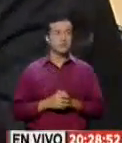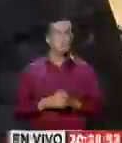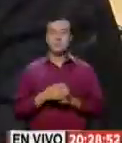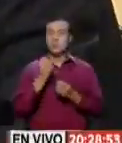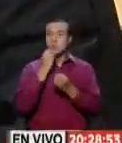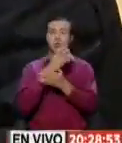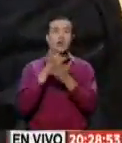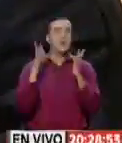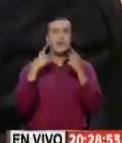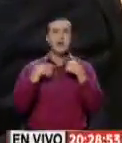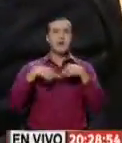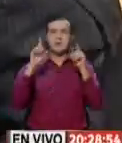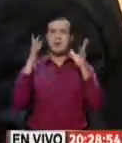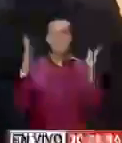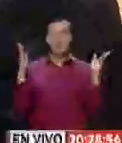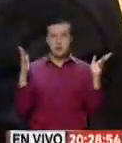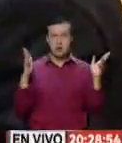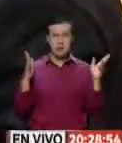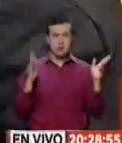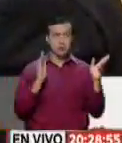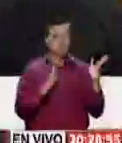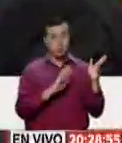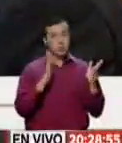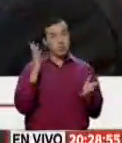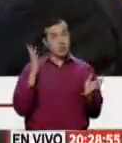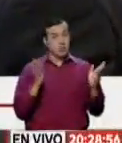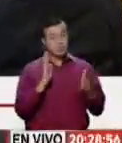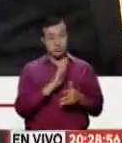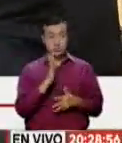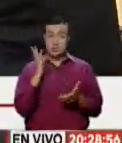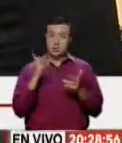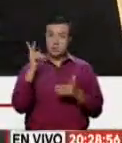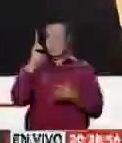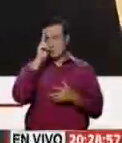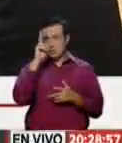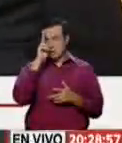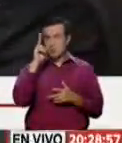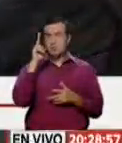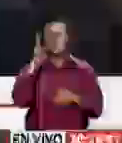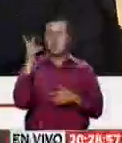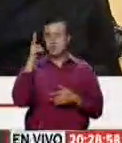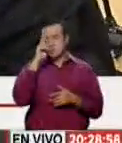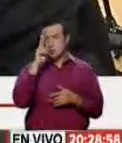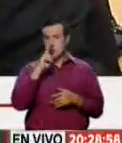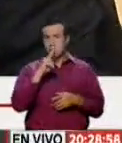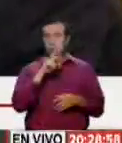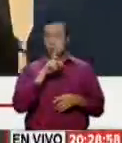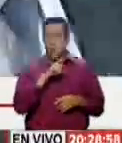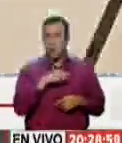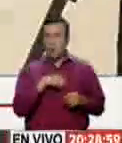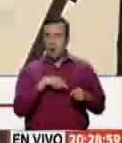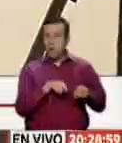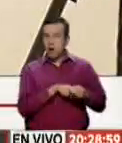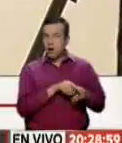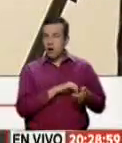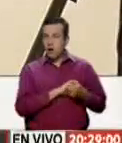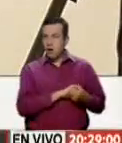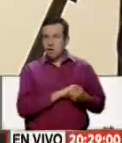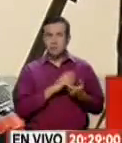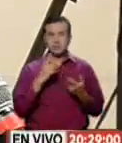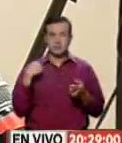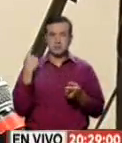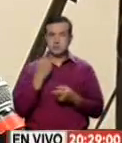se pronunciaron, porque también posiblemente tuvieron compromisos con ese régimen. Aquí venimos